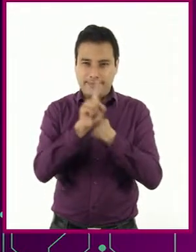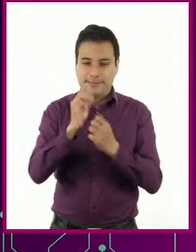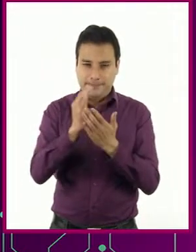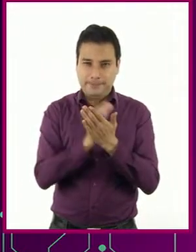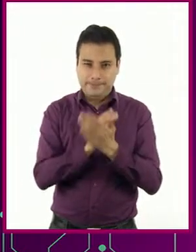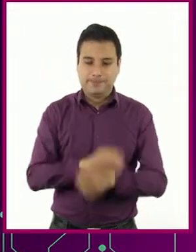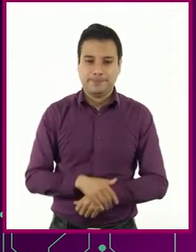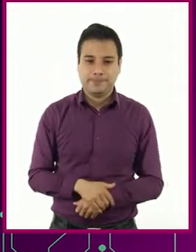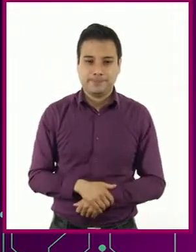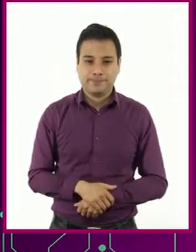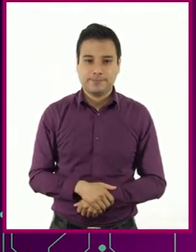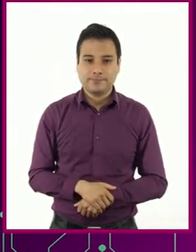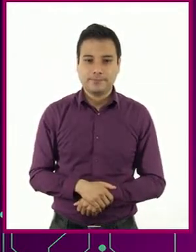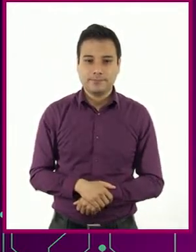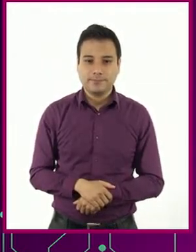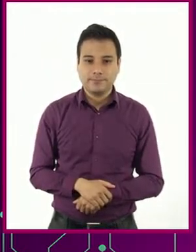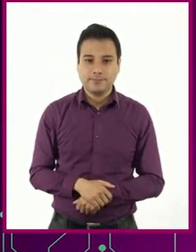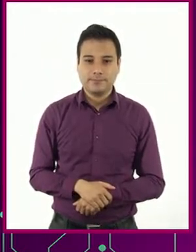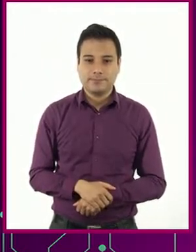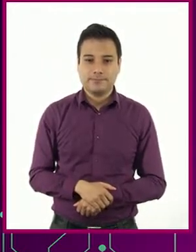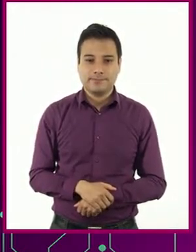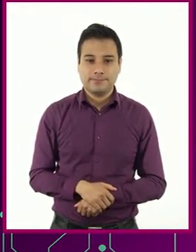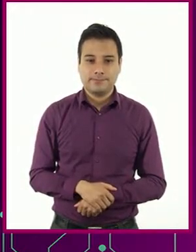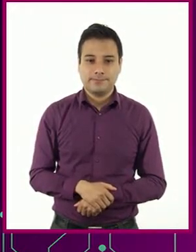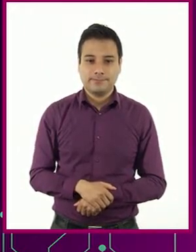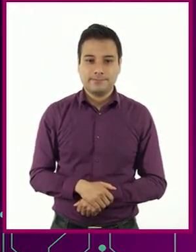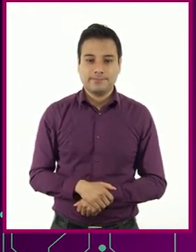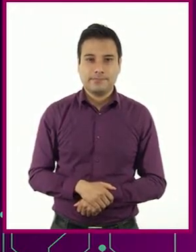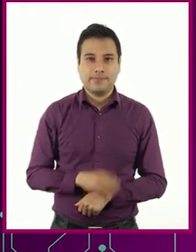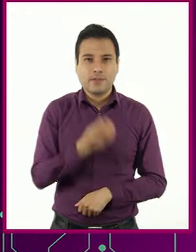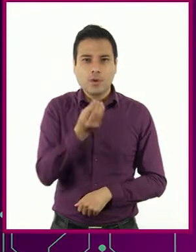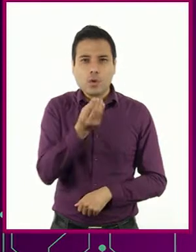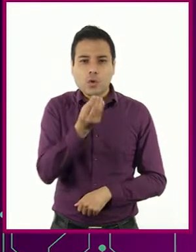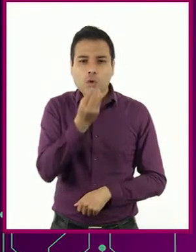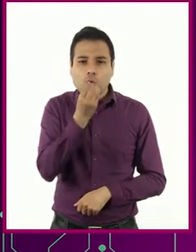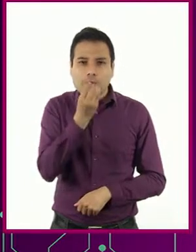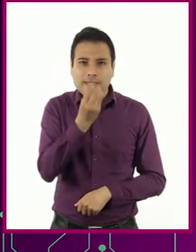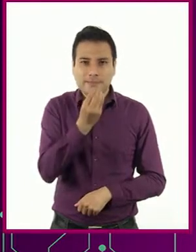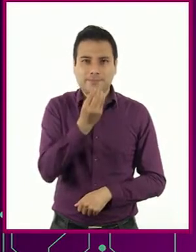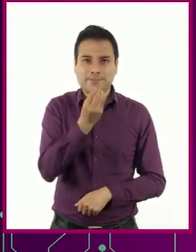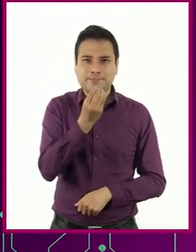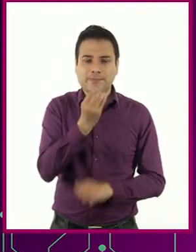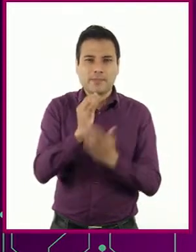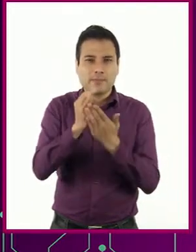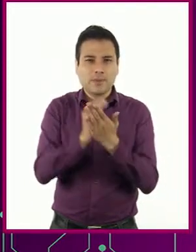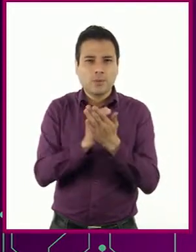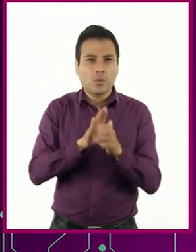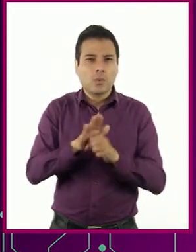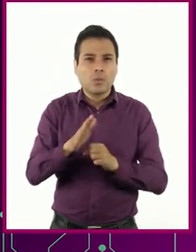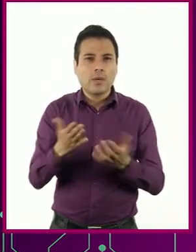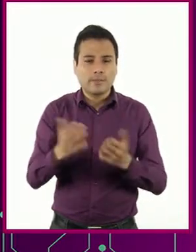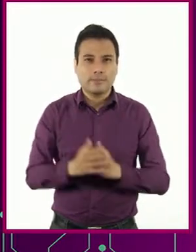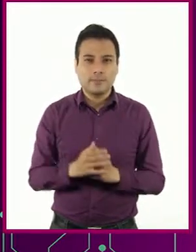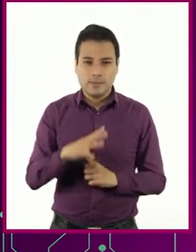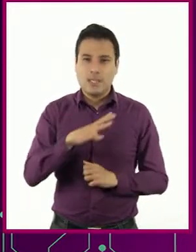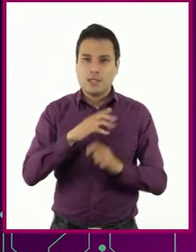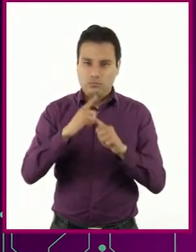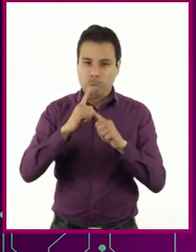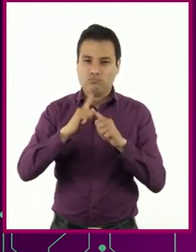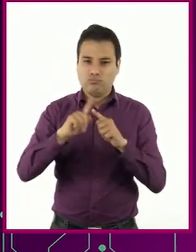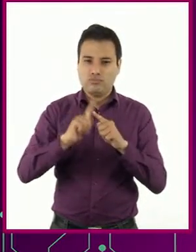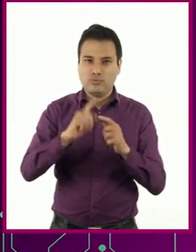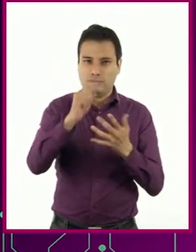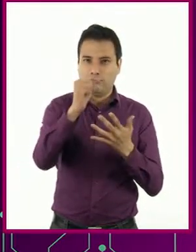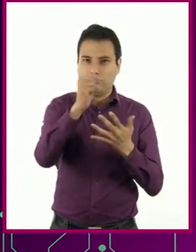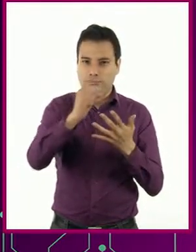dental. ¿Qué alimentos se deben moderar para evitar la pigmentación en los dientes? Hay muchos alimentos